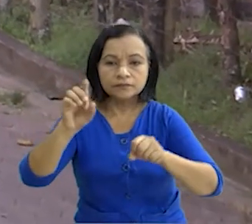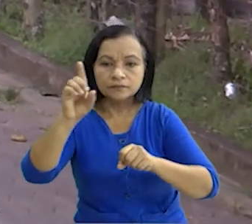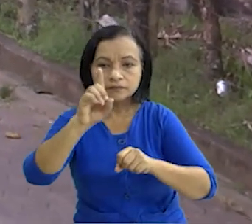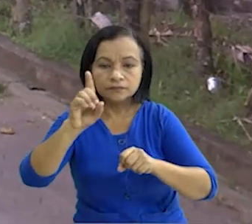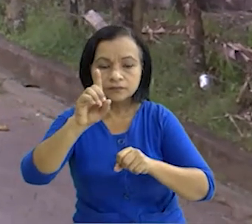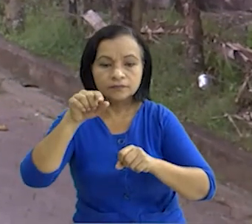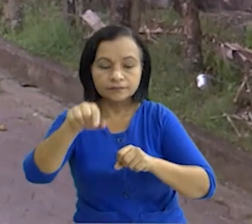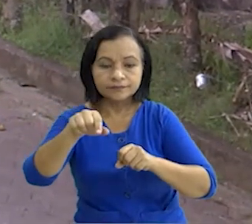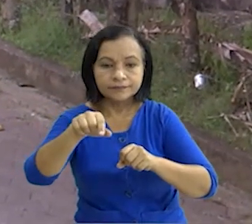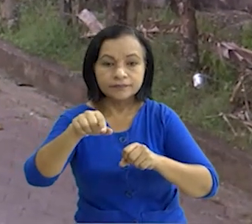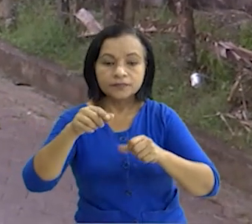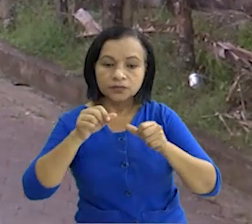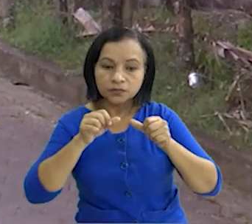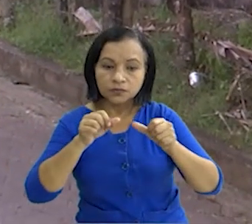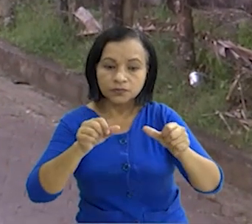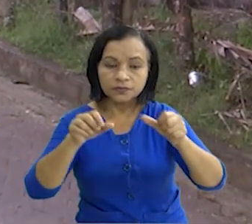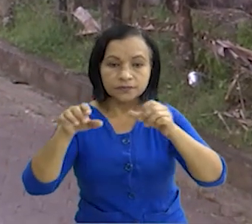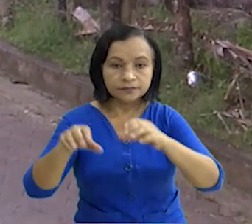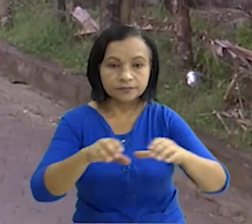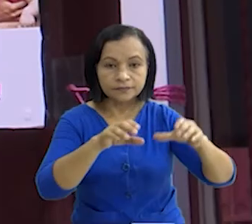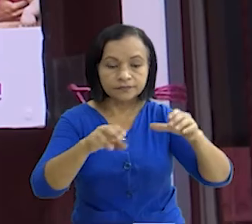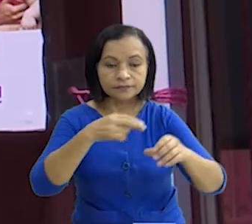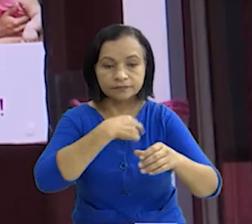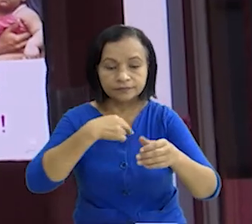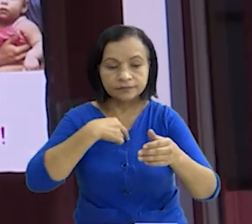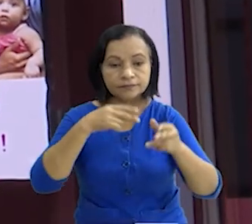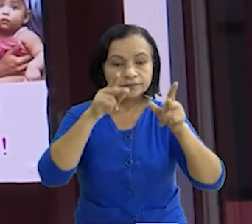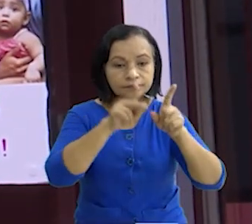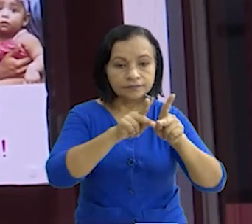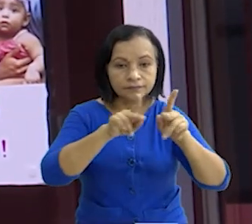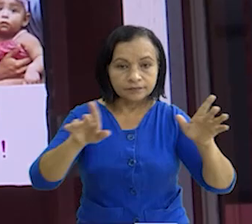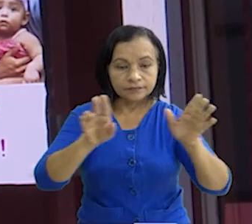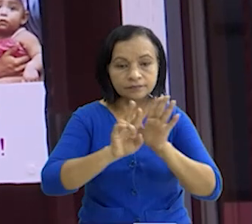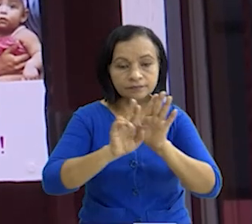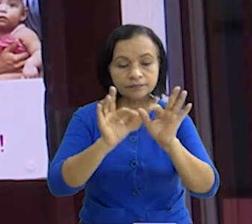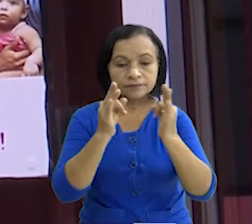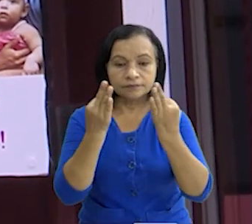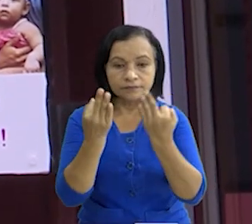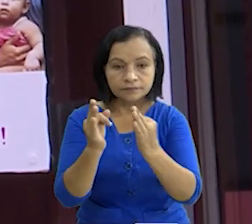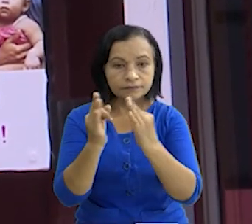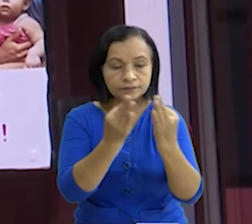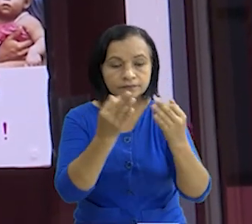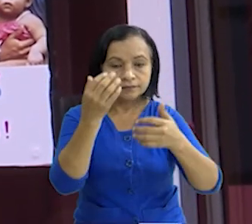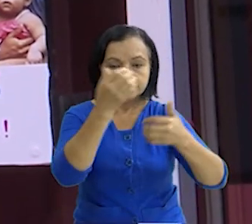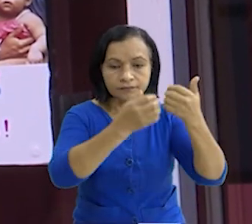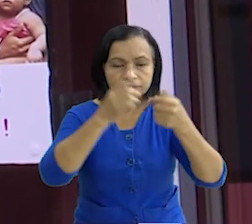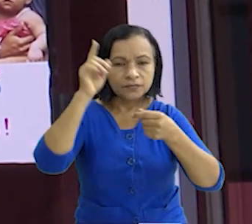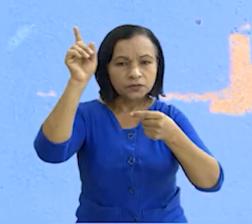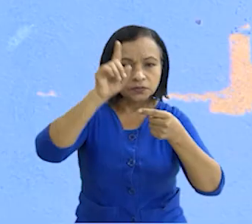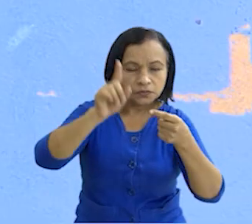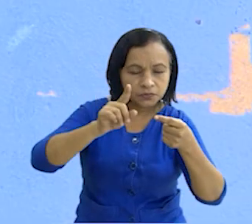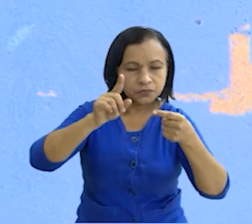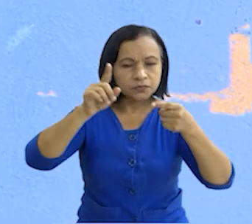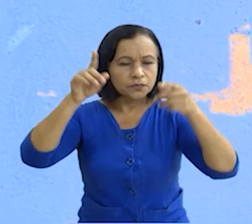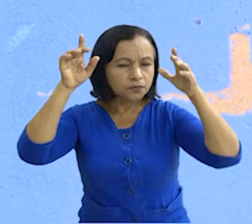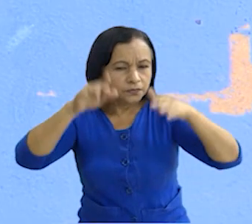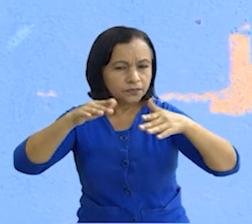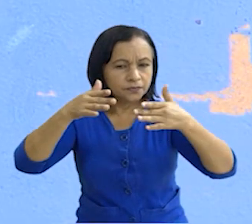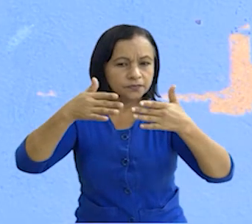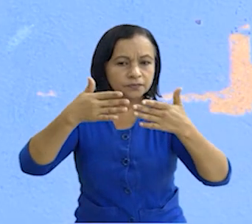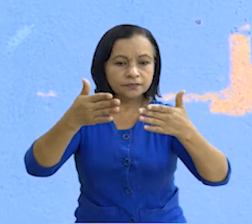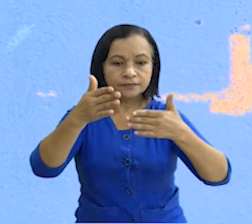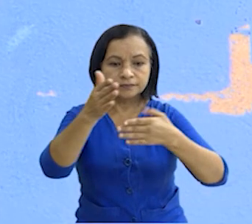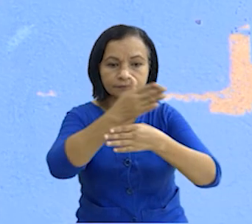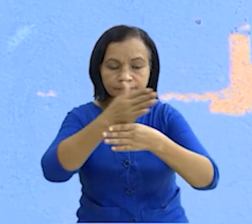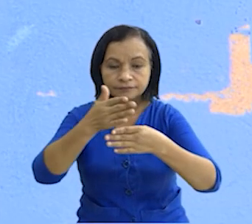en Chontales, avanzan con las acciones de actualización del Plan de Respuesta Familiar Multiamenazas. Ante eventualidades